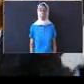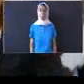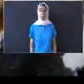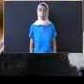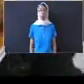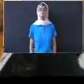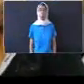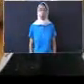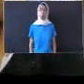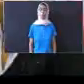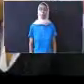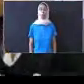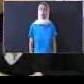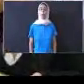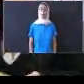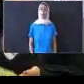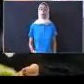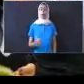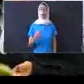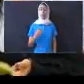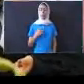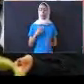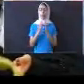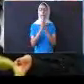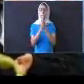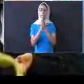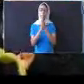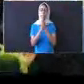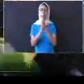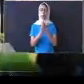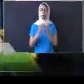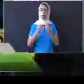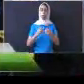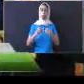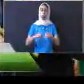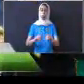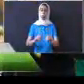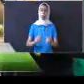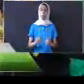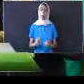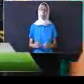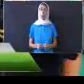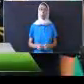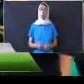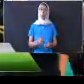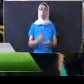Te pedimos Señor. El oportuno socorro. Para que podamos.